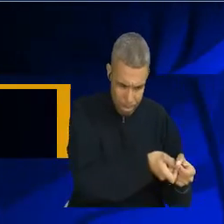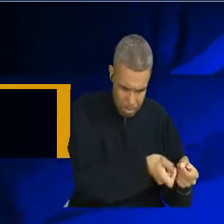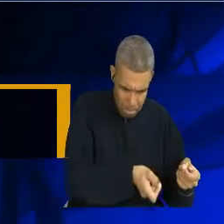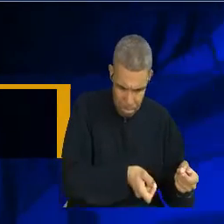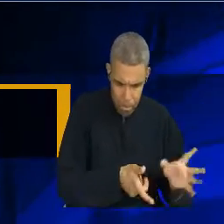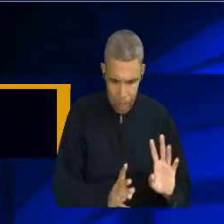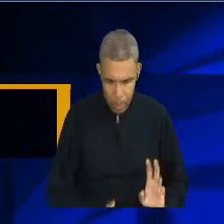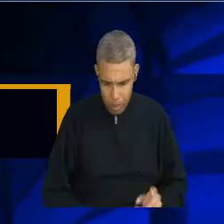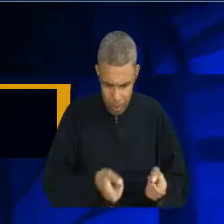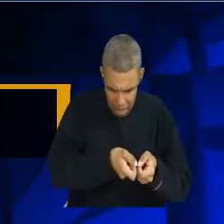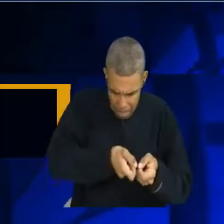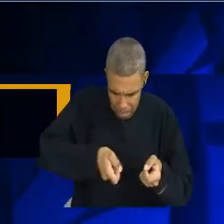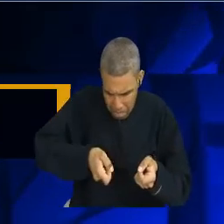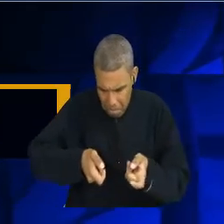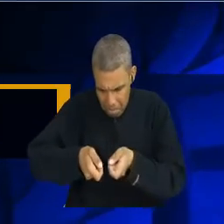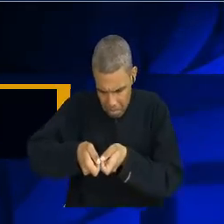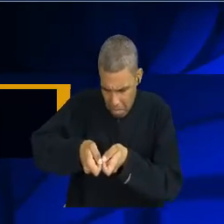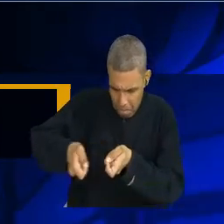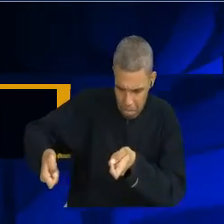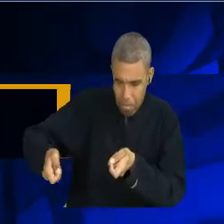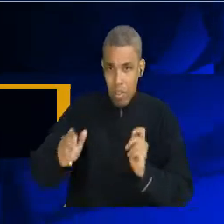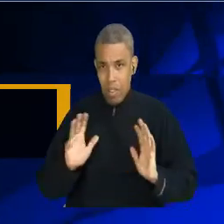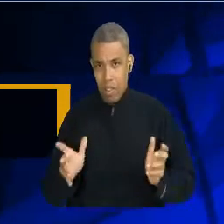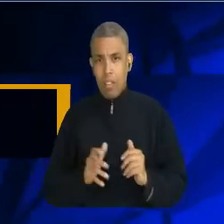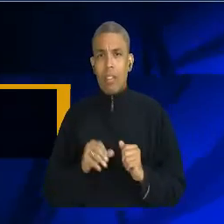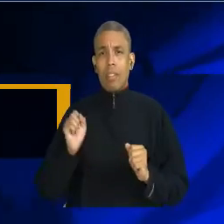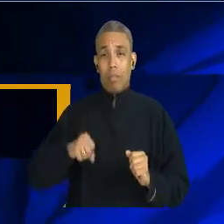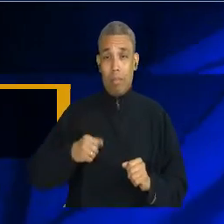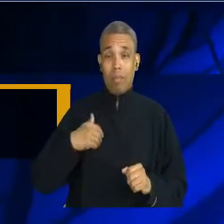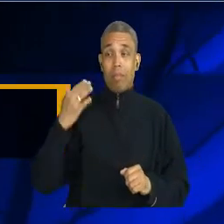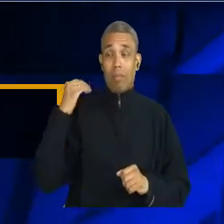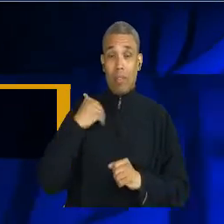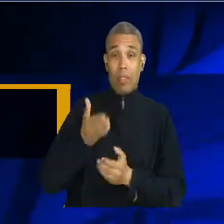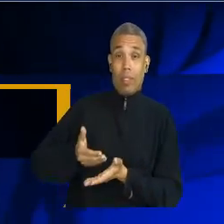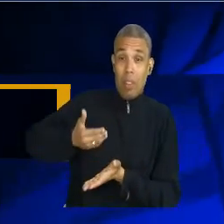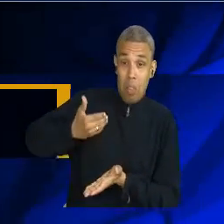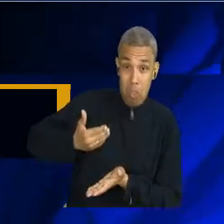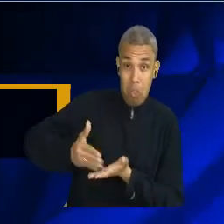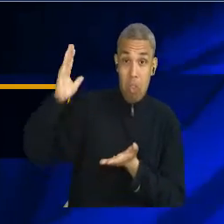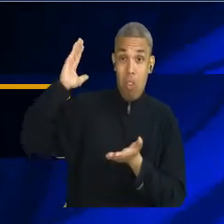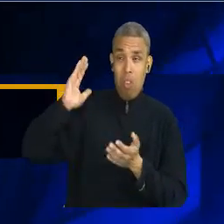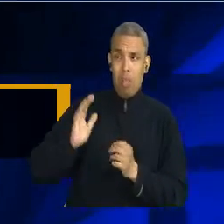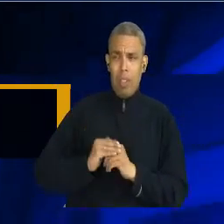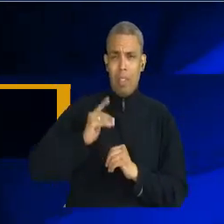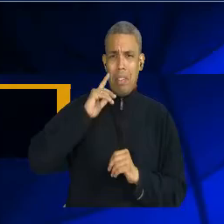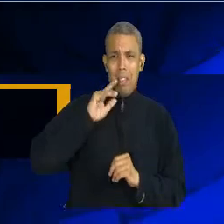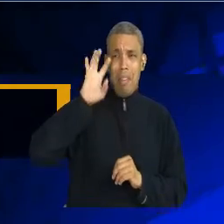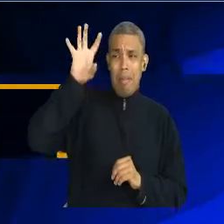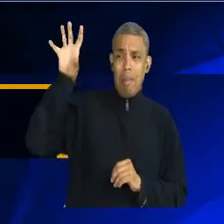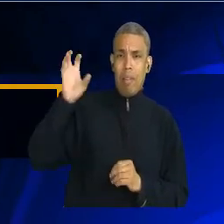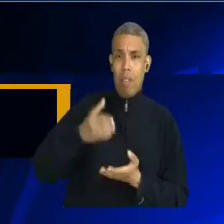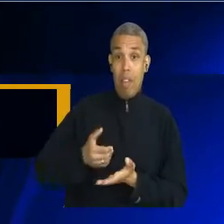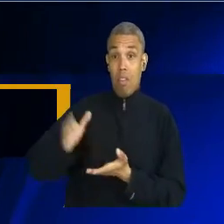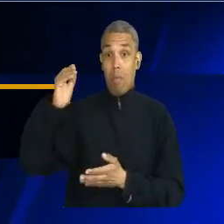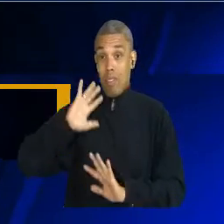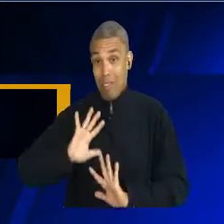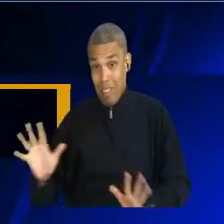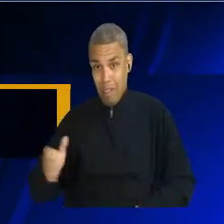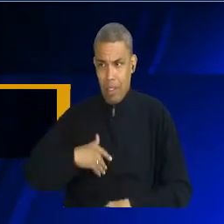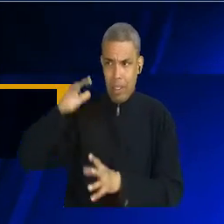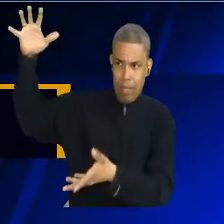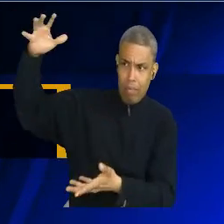demorado era más eso, era más demorado la importación y eso que la misma instalación, pues la instalación es ir, medir,